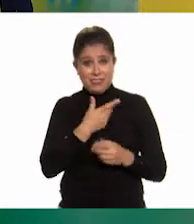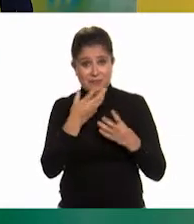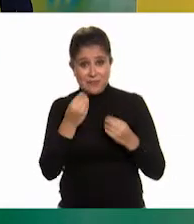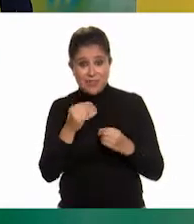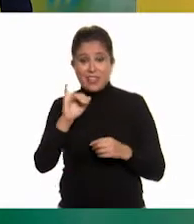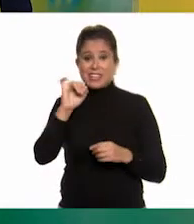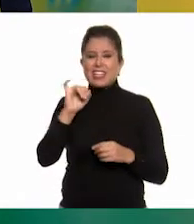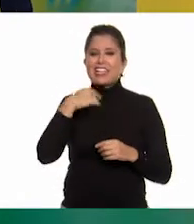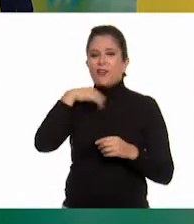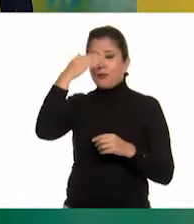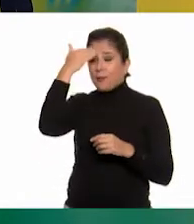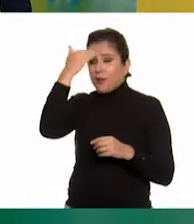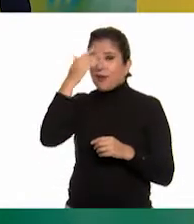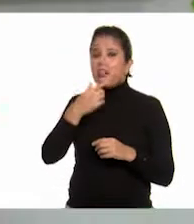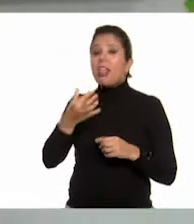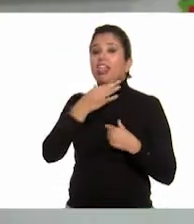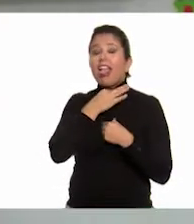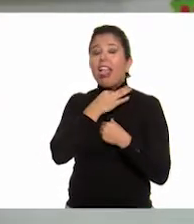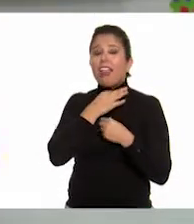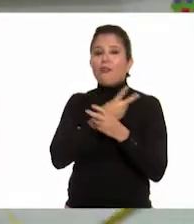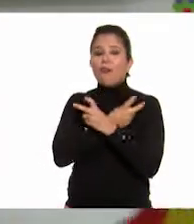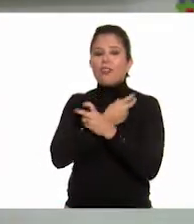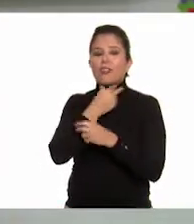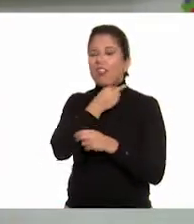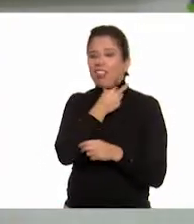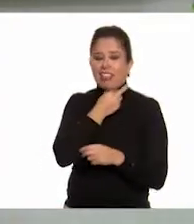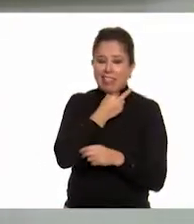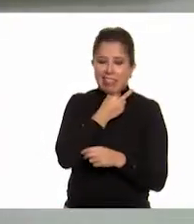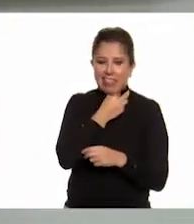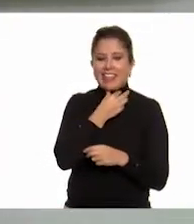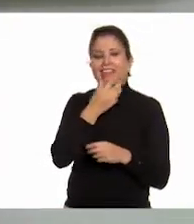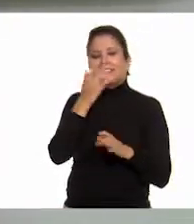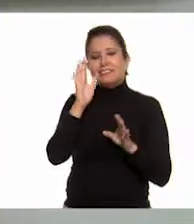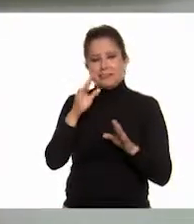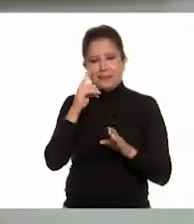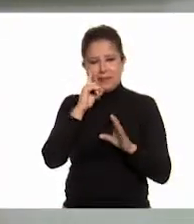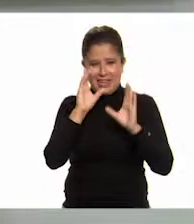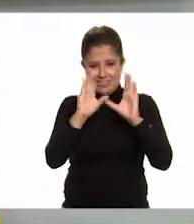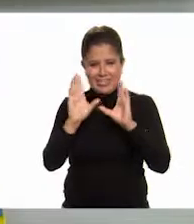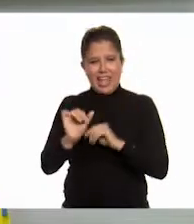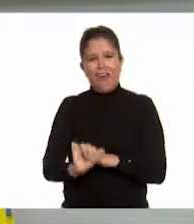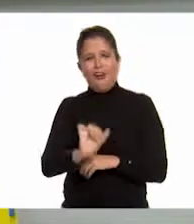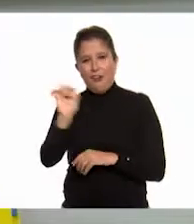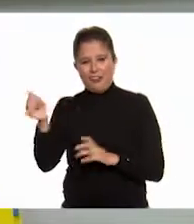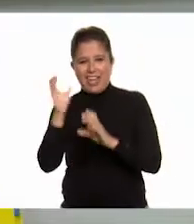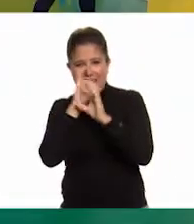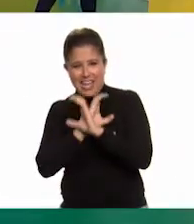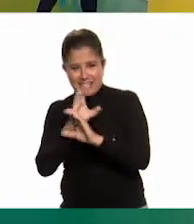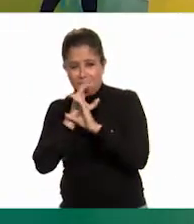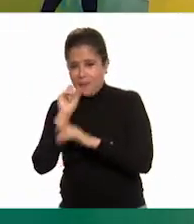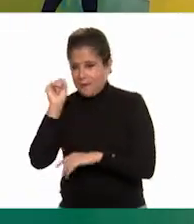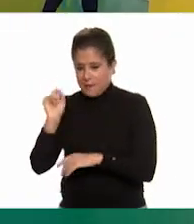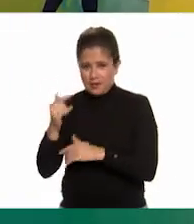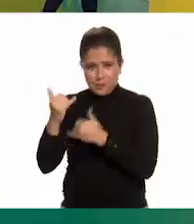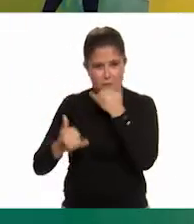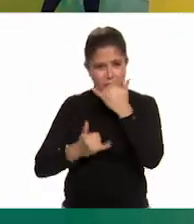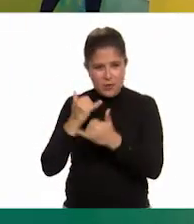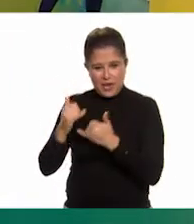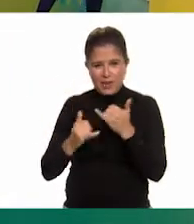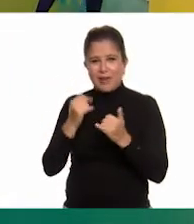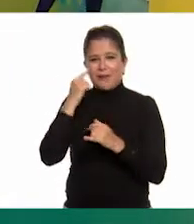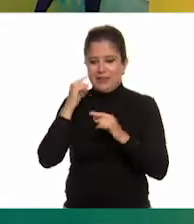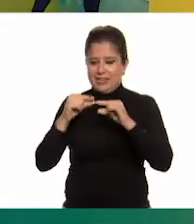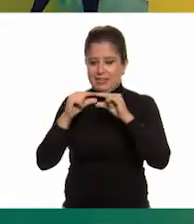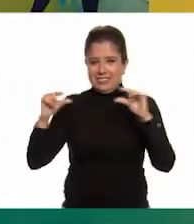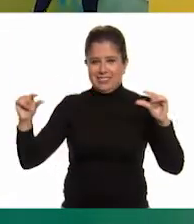atora en el pescuezo. Ah, sí, ¿verdad? Entonces, vamos a enseñar otra variante de este juego. Por acá dejamos las